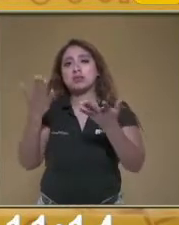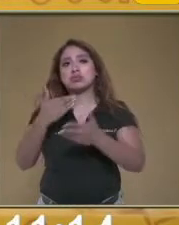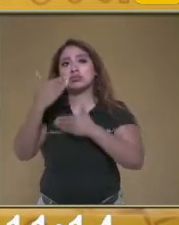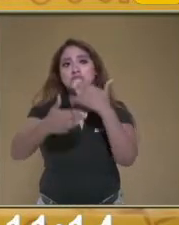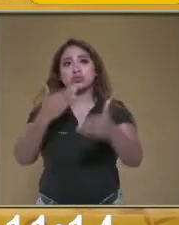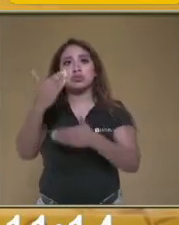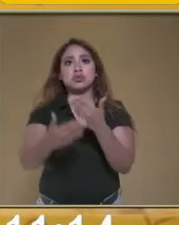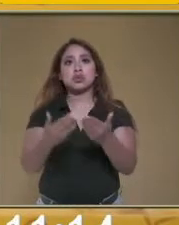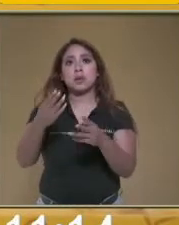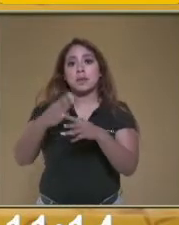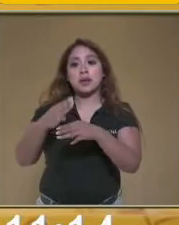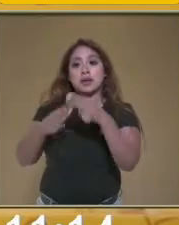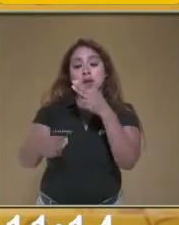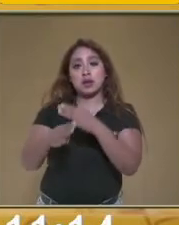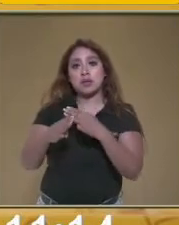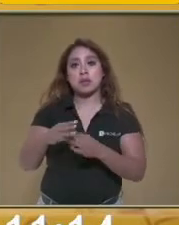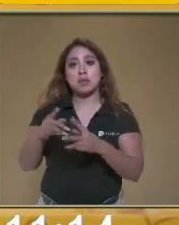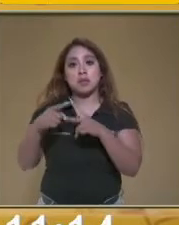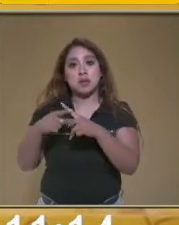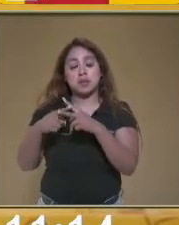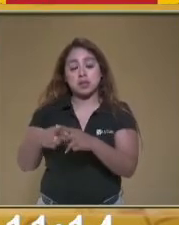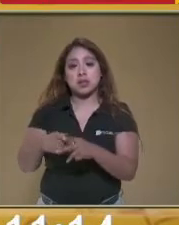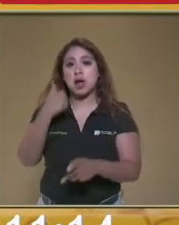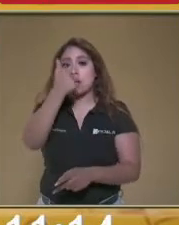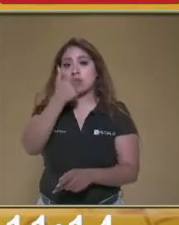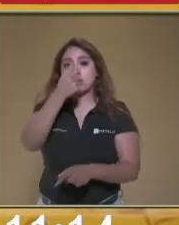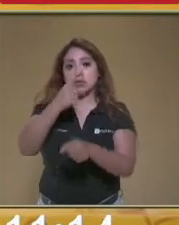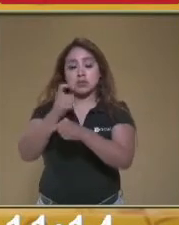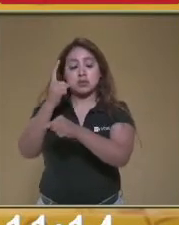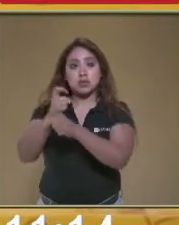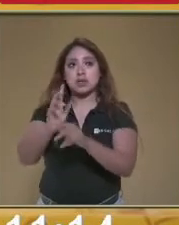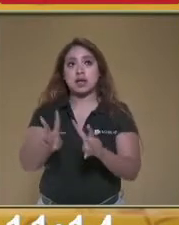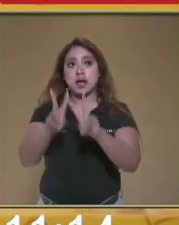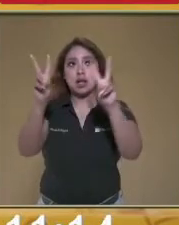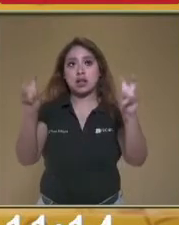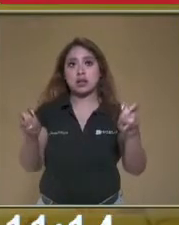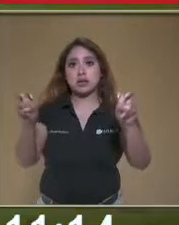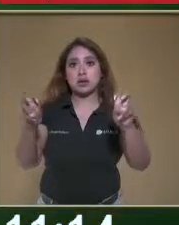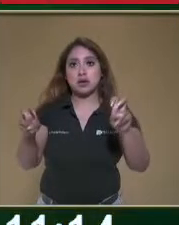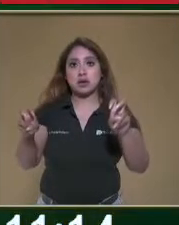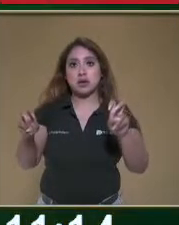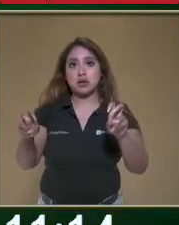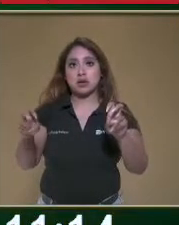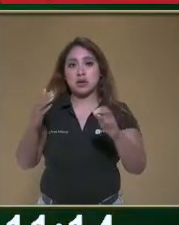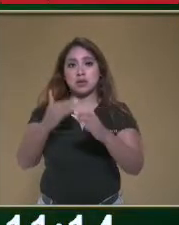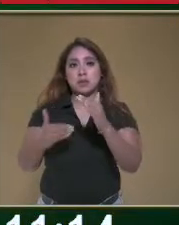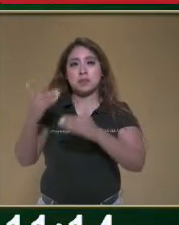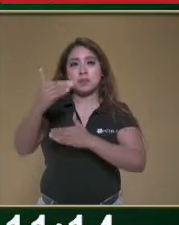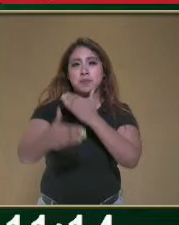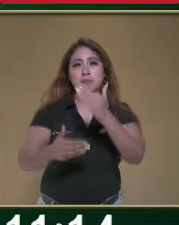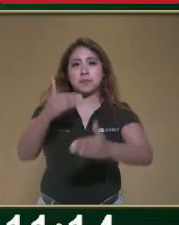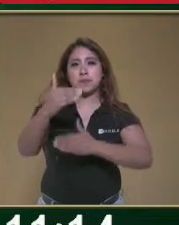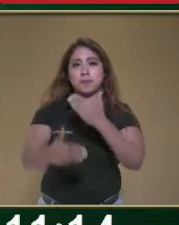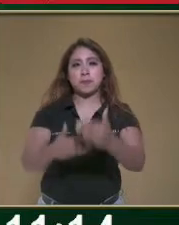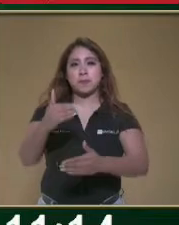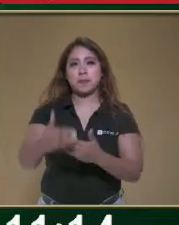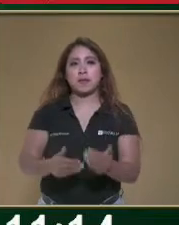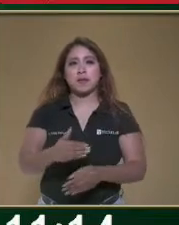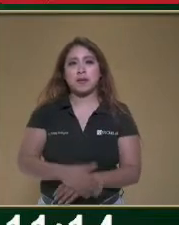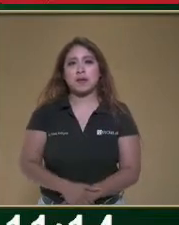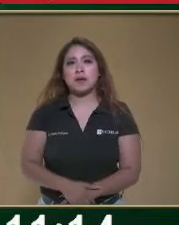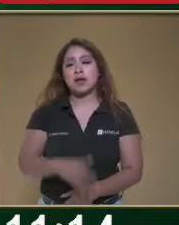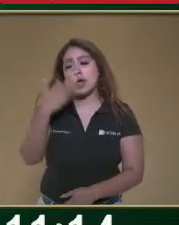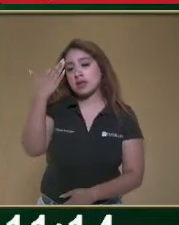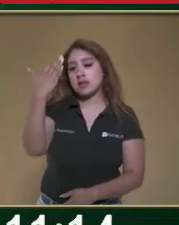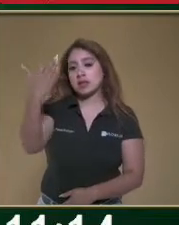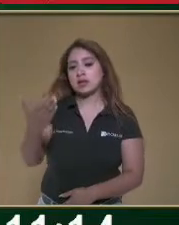de matemáticas con nuestros alumnos de primer grado. Y nuestro tema es suceso en el tiempo, que lo podemos